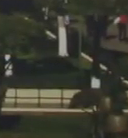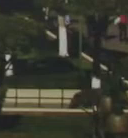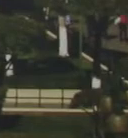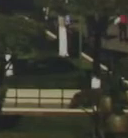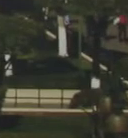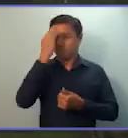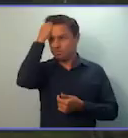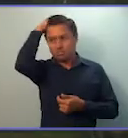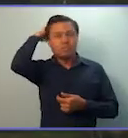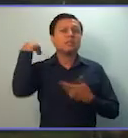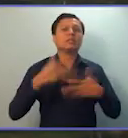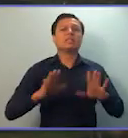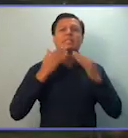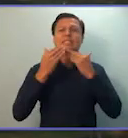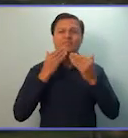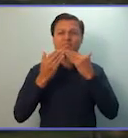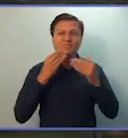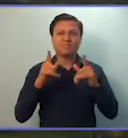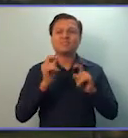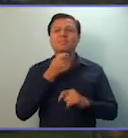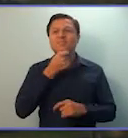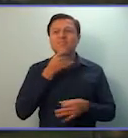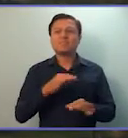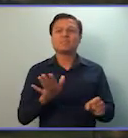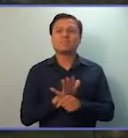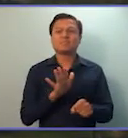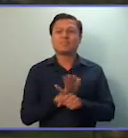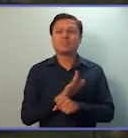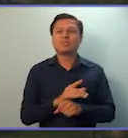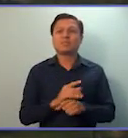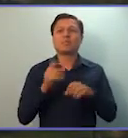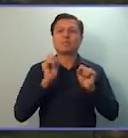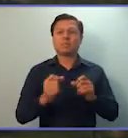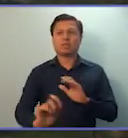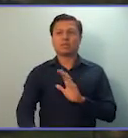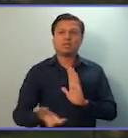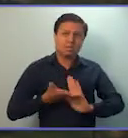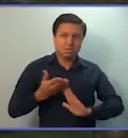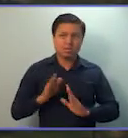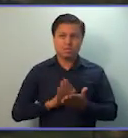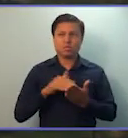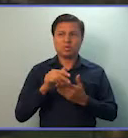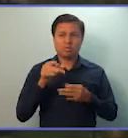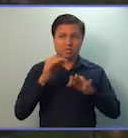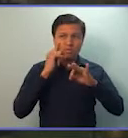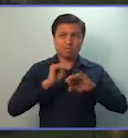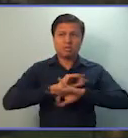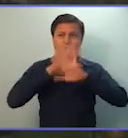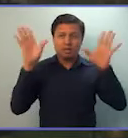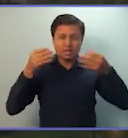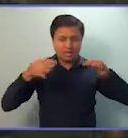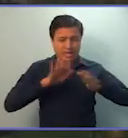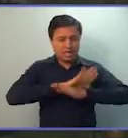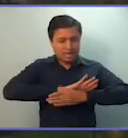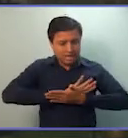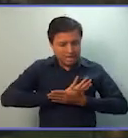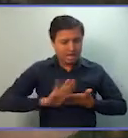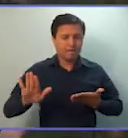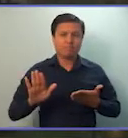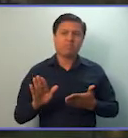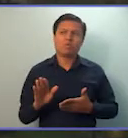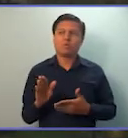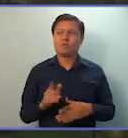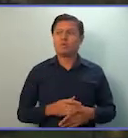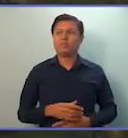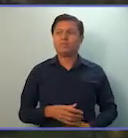se están dando las garantías suficientes para desarrollar un proceso electoral transparente y limpio este y con